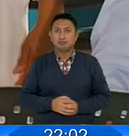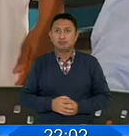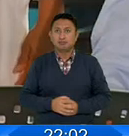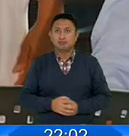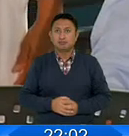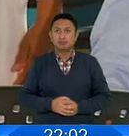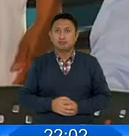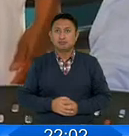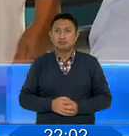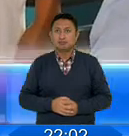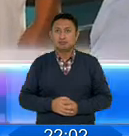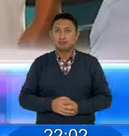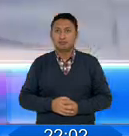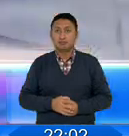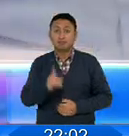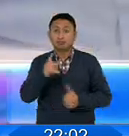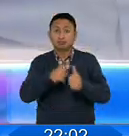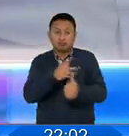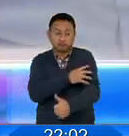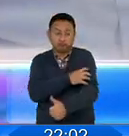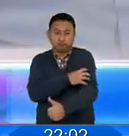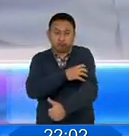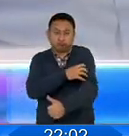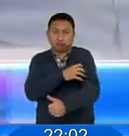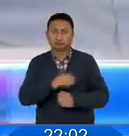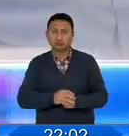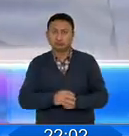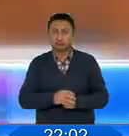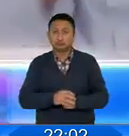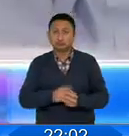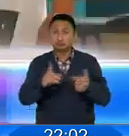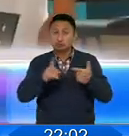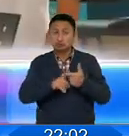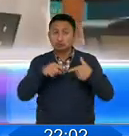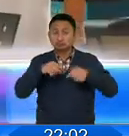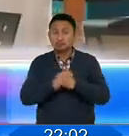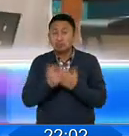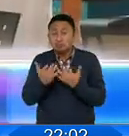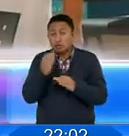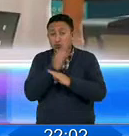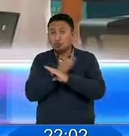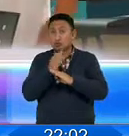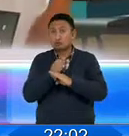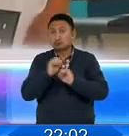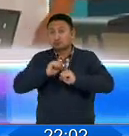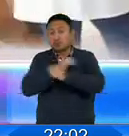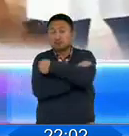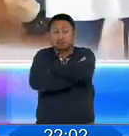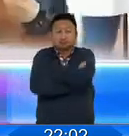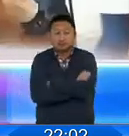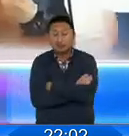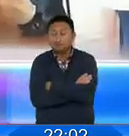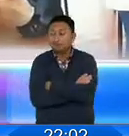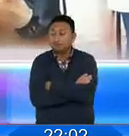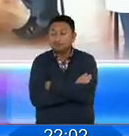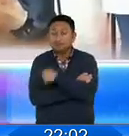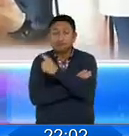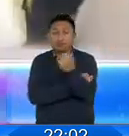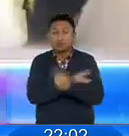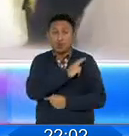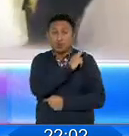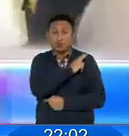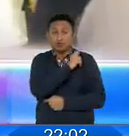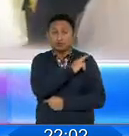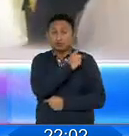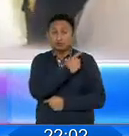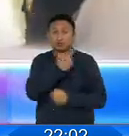Le tomaron la presión y luego, como todos los ciudadanos, esperó su turno en el Coliseo de la Facultad de Educación Física